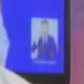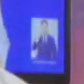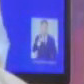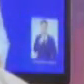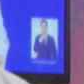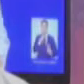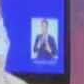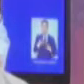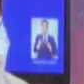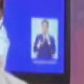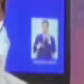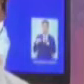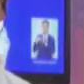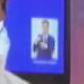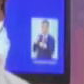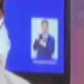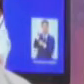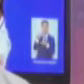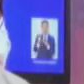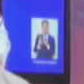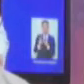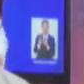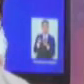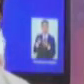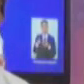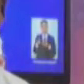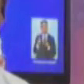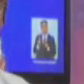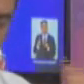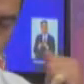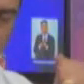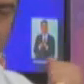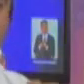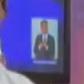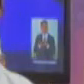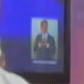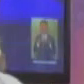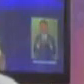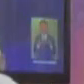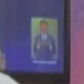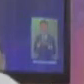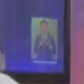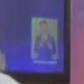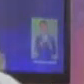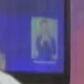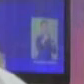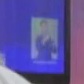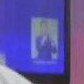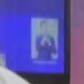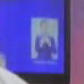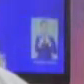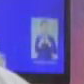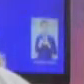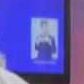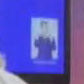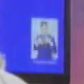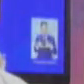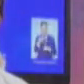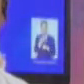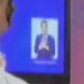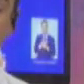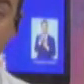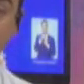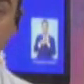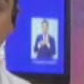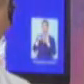sus estanterías y puedan lucir con alegría y decir con orgullo: yo gané la Copa de Oro de TV Cable Loncomilla y Multicom